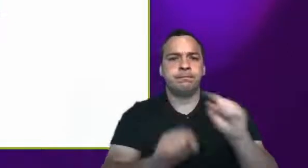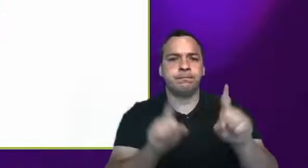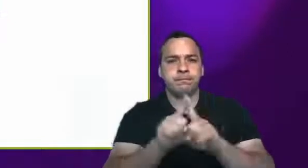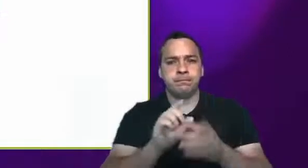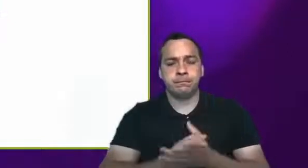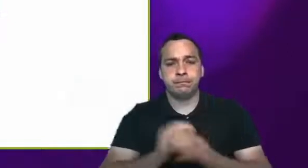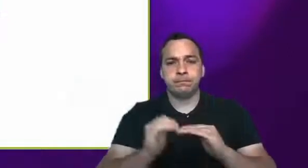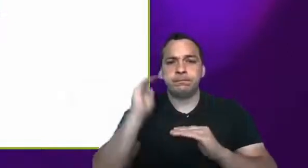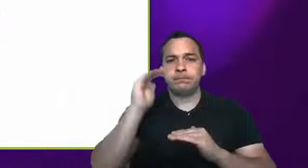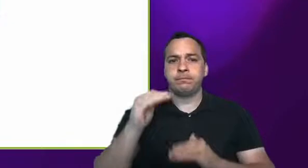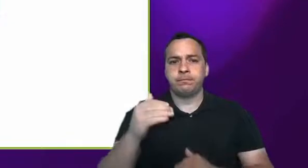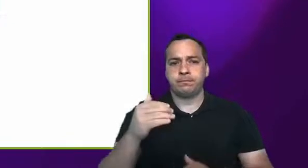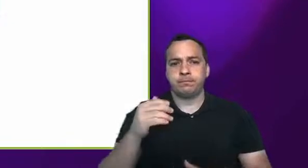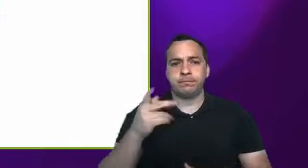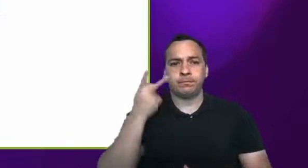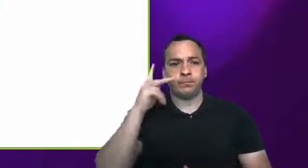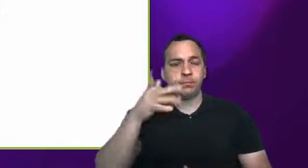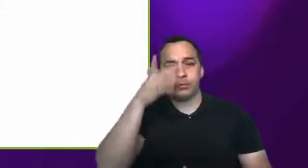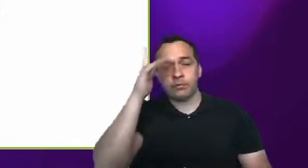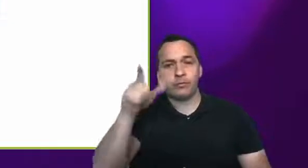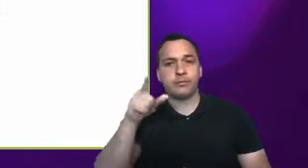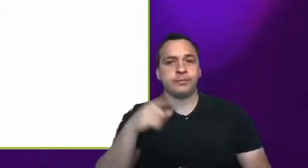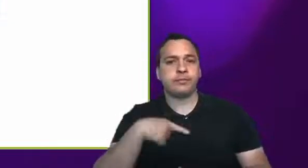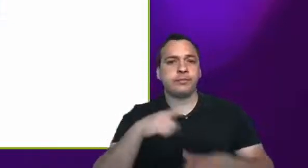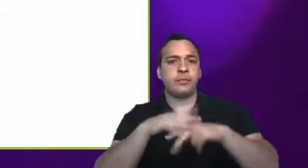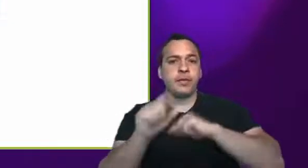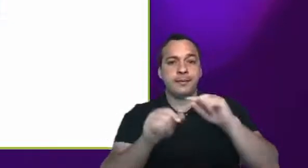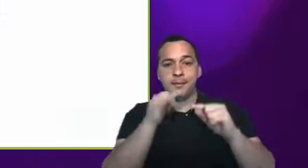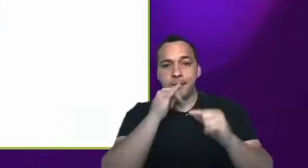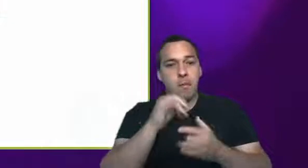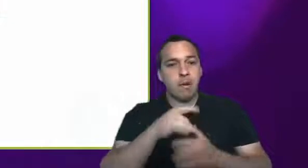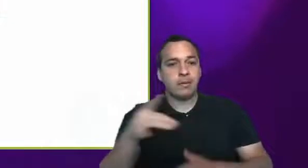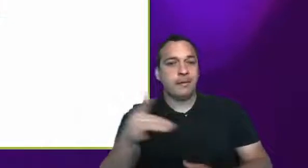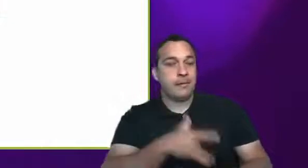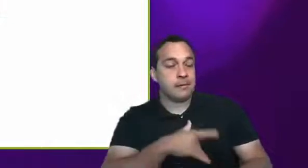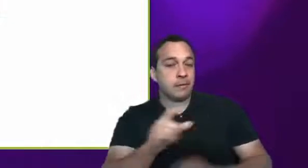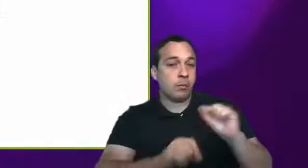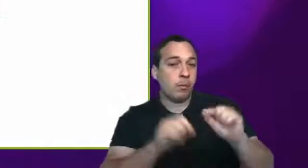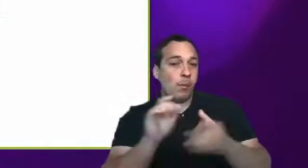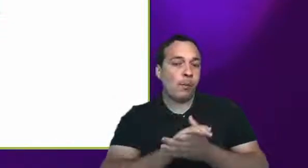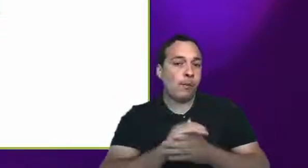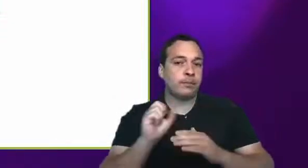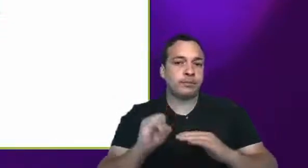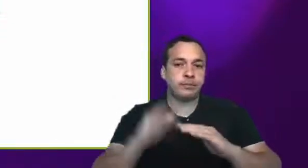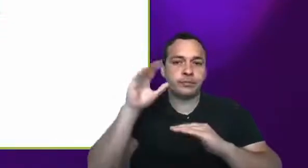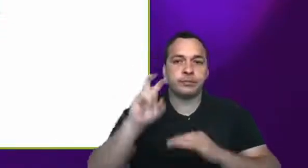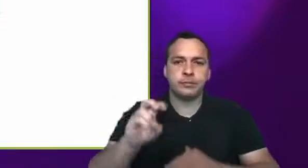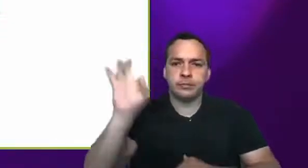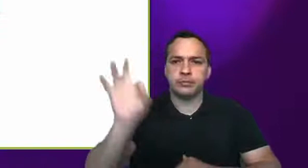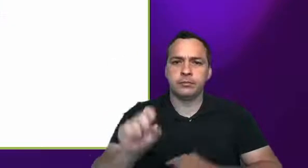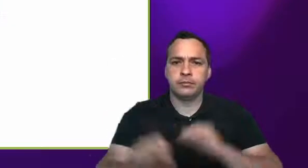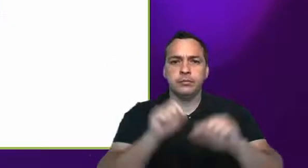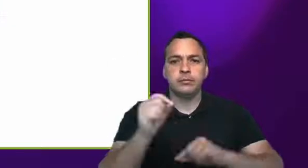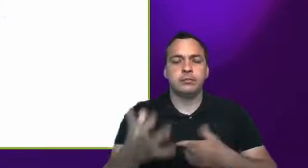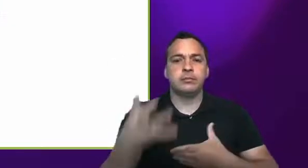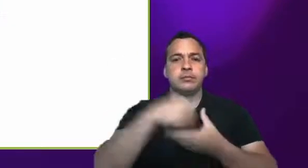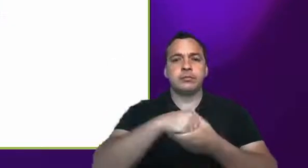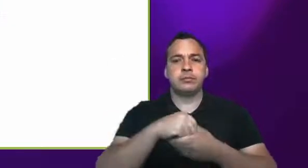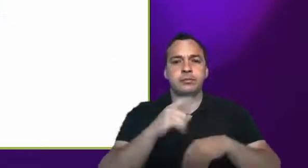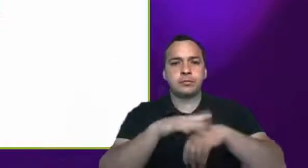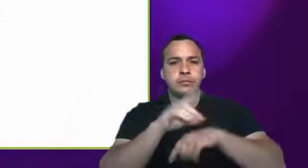estos pacientes. Cuando el hígado, digamos, está ocupado con más del 50% de malatía, de